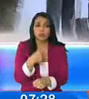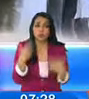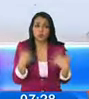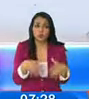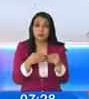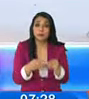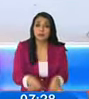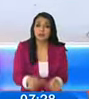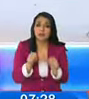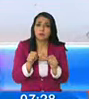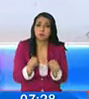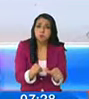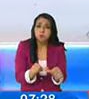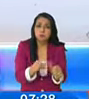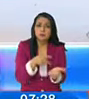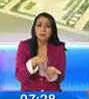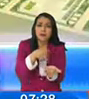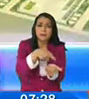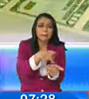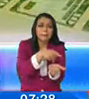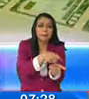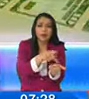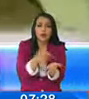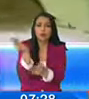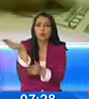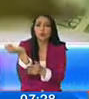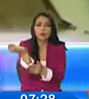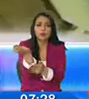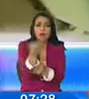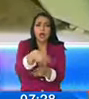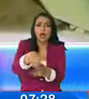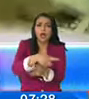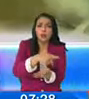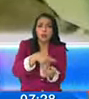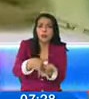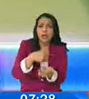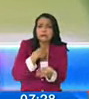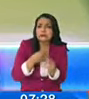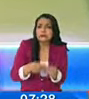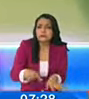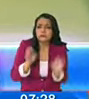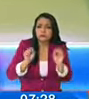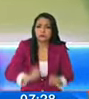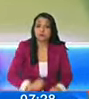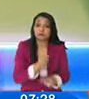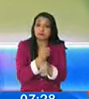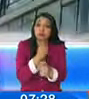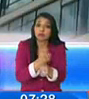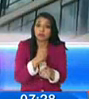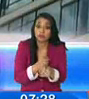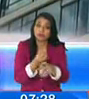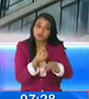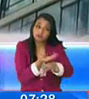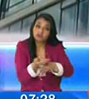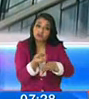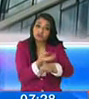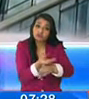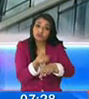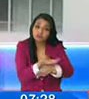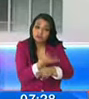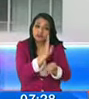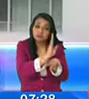la sostenibilidad, es decir, el pago de las pensiones de los actuales y futuros jubilados. Por lo tanto, hace una serie de recomendaciones para